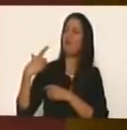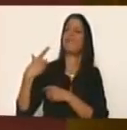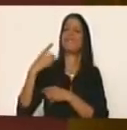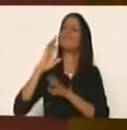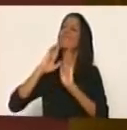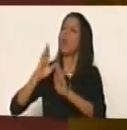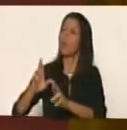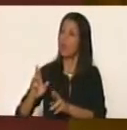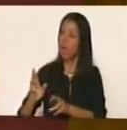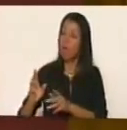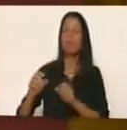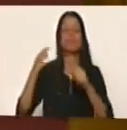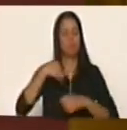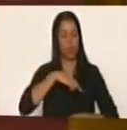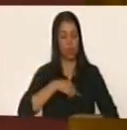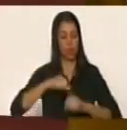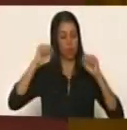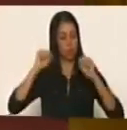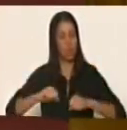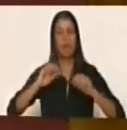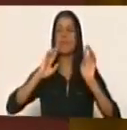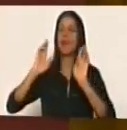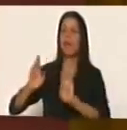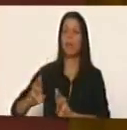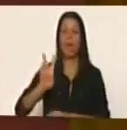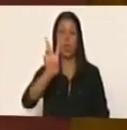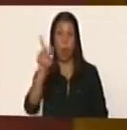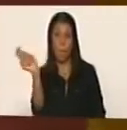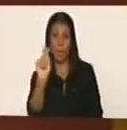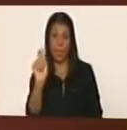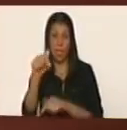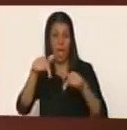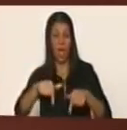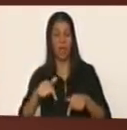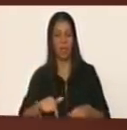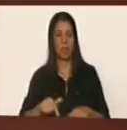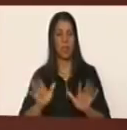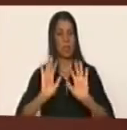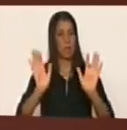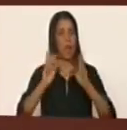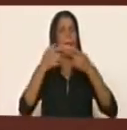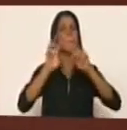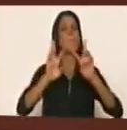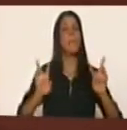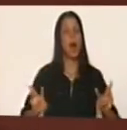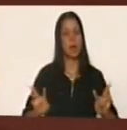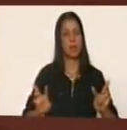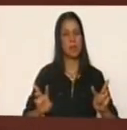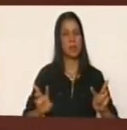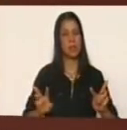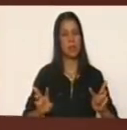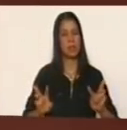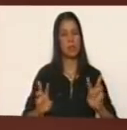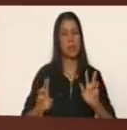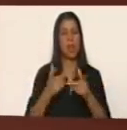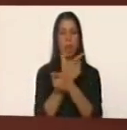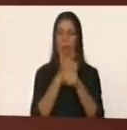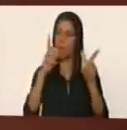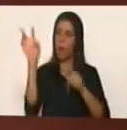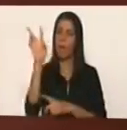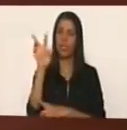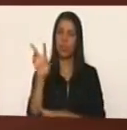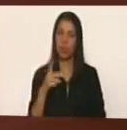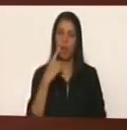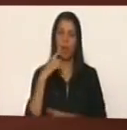respuesta. Claro que estamos dando respuesta. Tenemos 2 meses aquí y ya aseguramos la paz y la paz y la soberanía y la integridad del